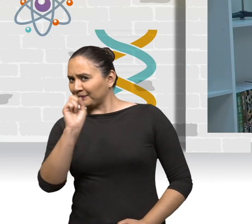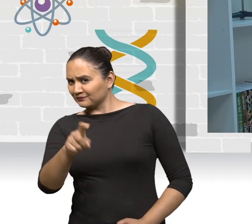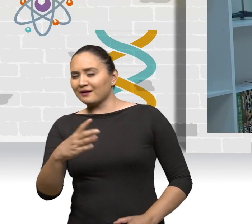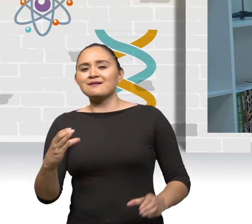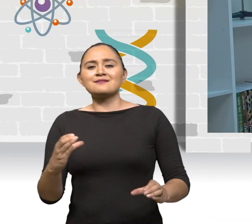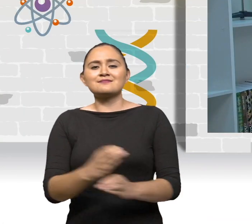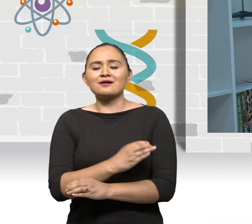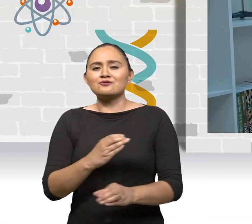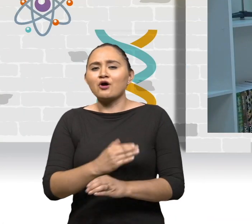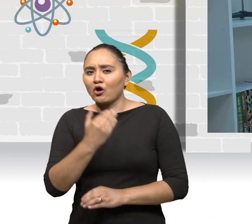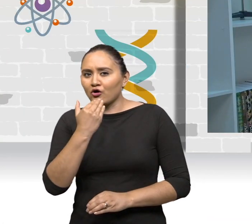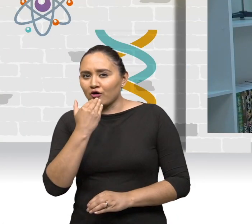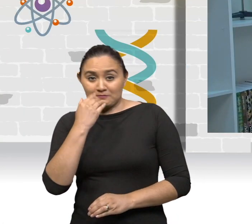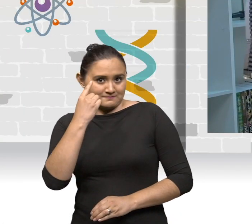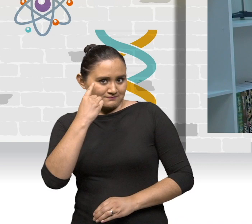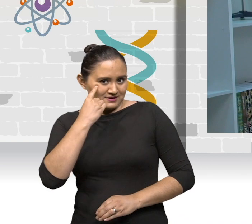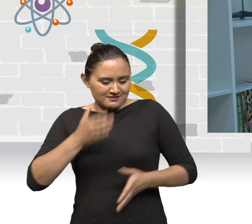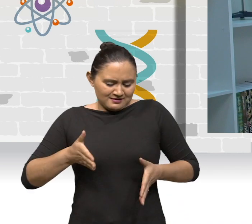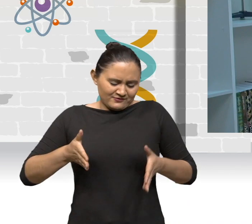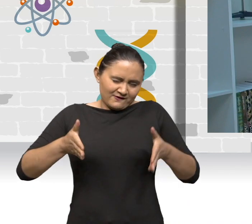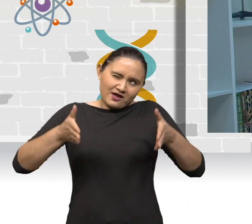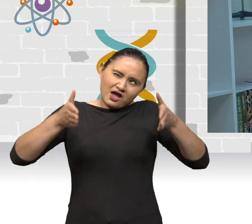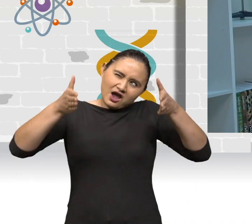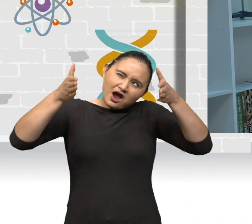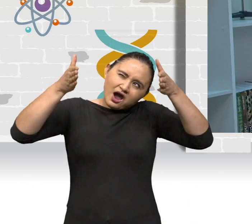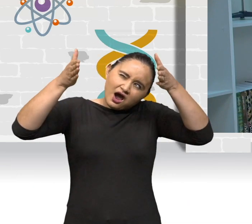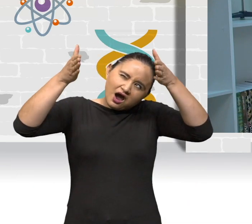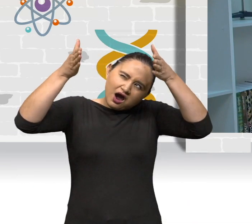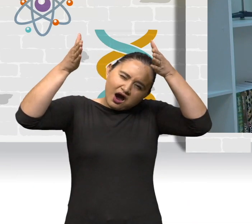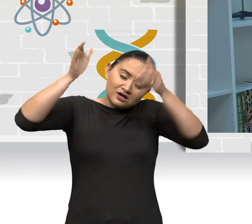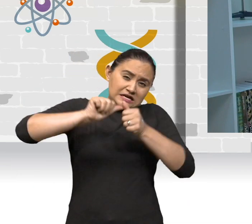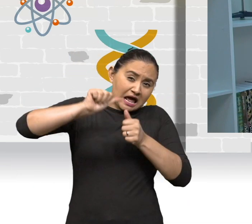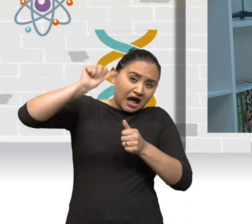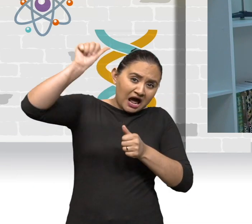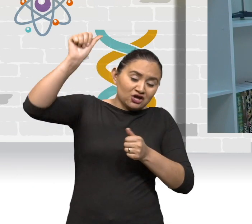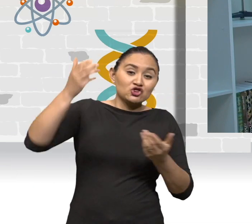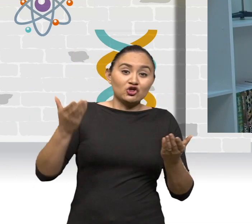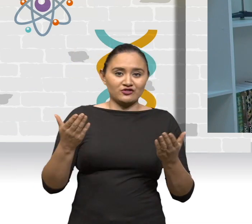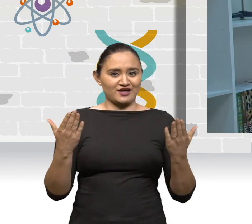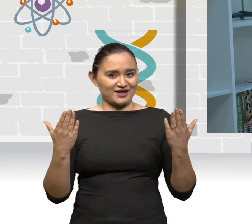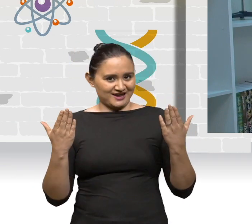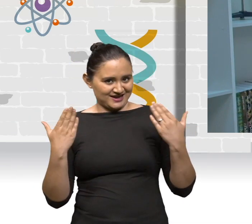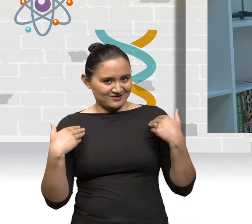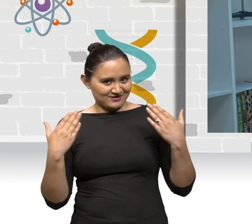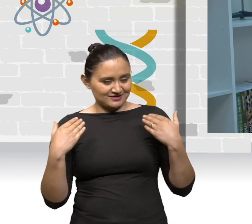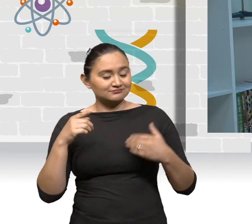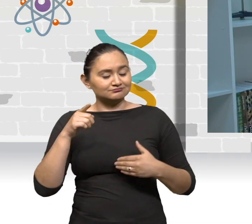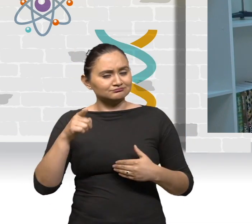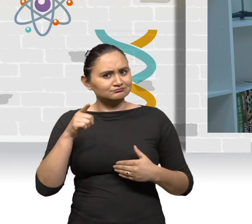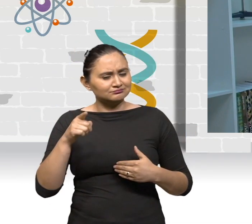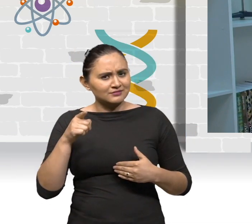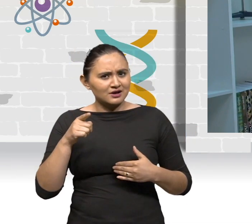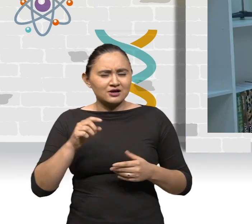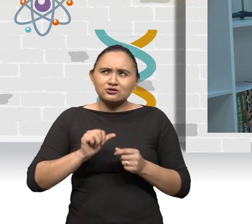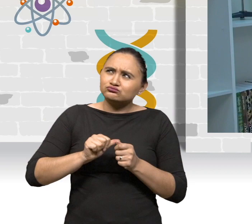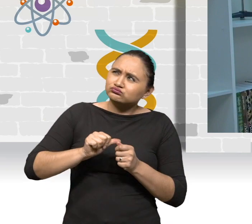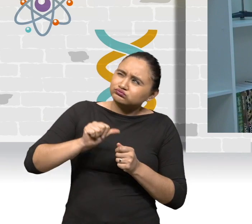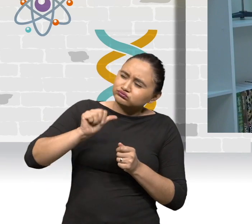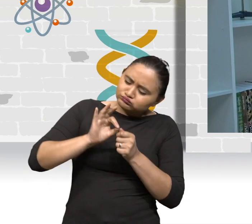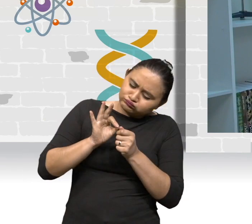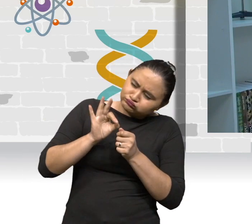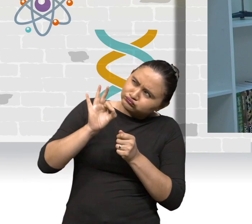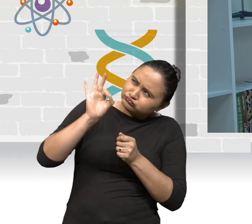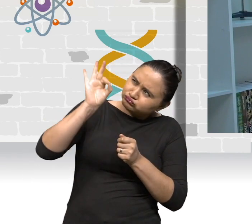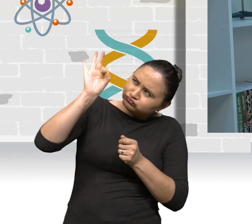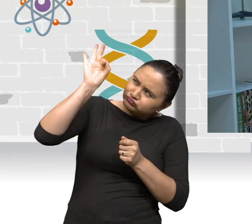¿Cómo podríamos calcular la altura del edificio más alto del Ecuador, la Torre de Point, ubicada en la ciudad de Guayaquil, únicamente con la ayuda